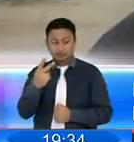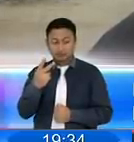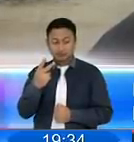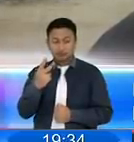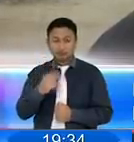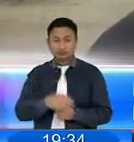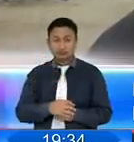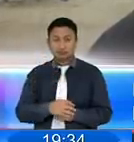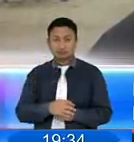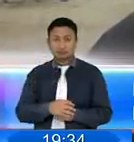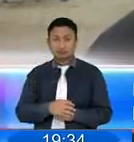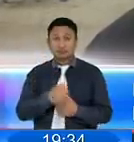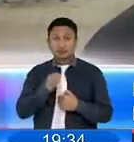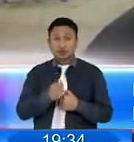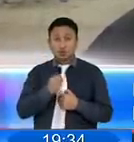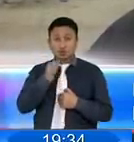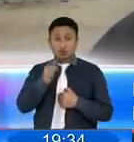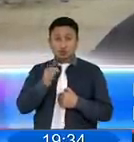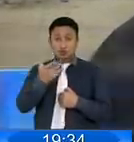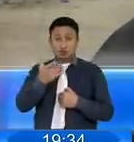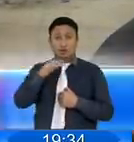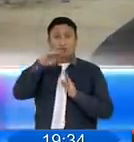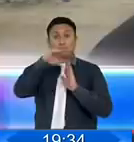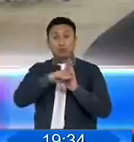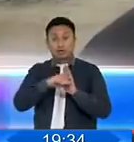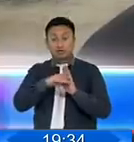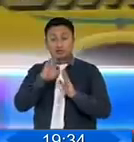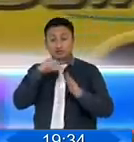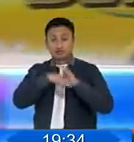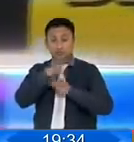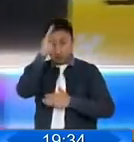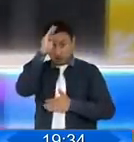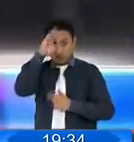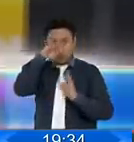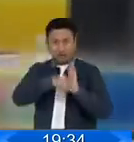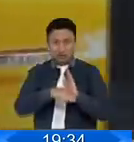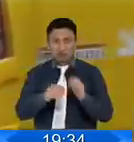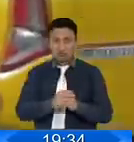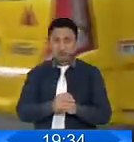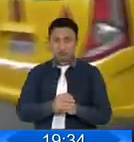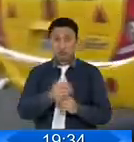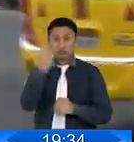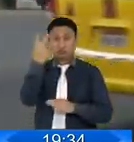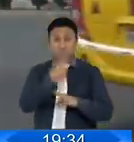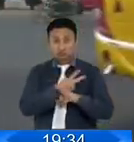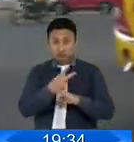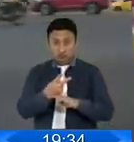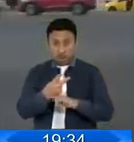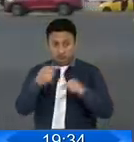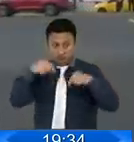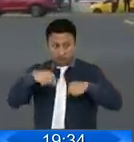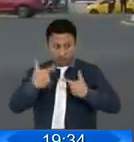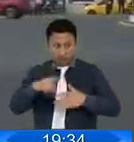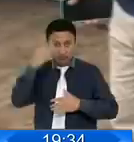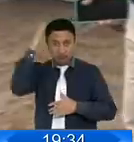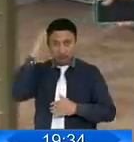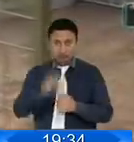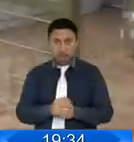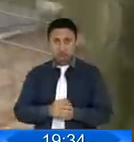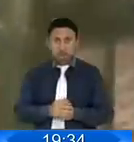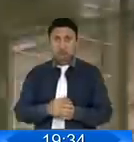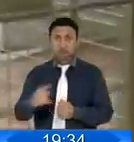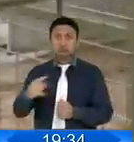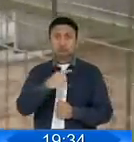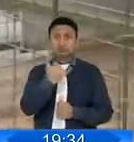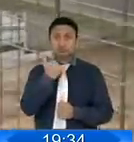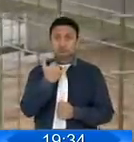en los contagios, disminución en la hospitalización. Es la segunda semana de Babahoyo en amarillo y Rodolfo prefiere no salir de